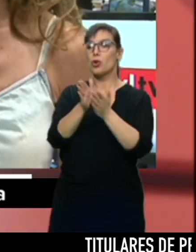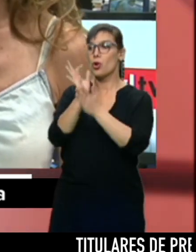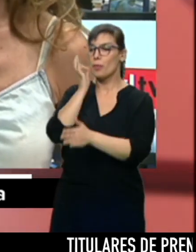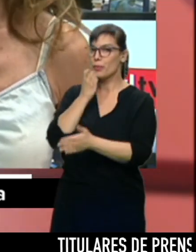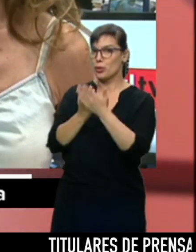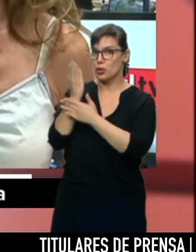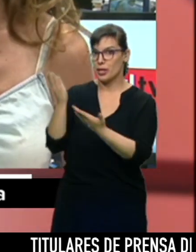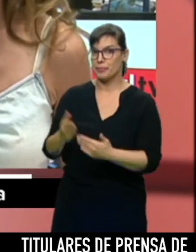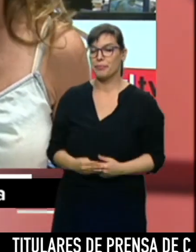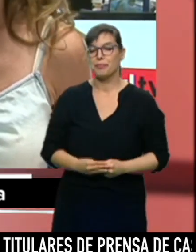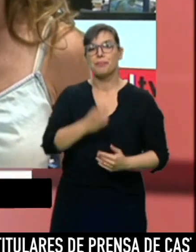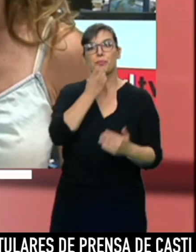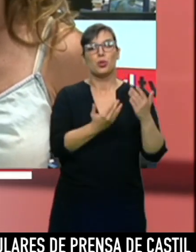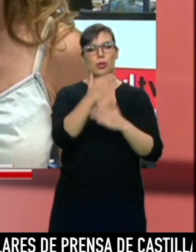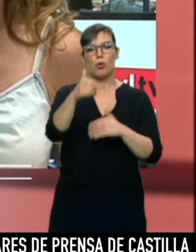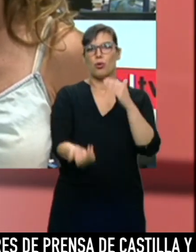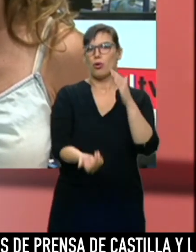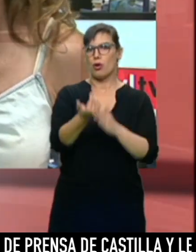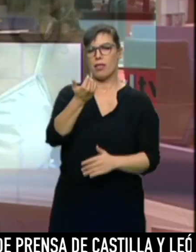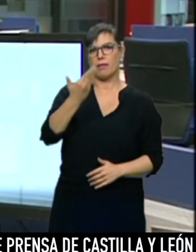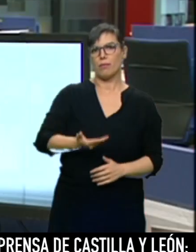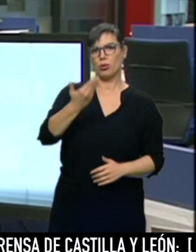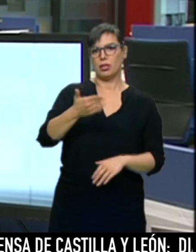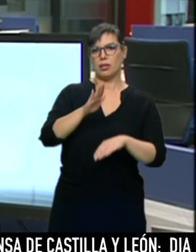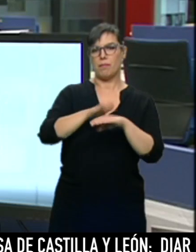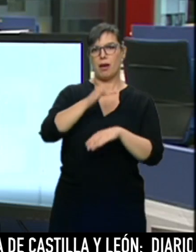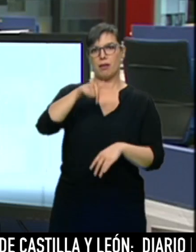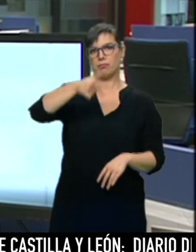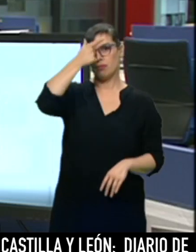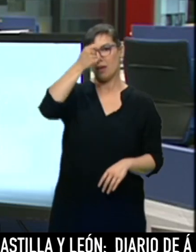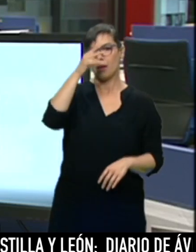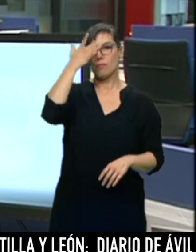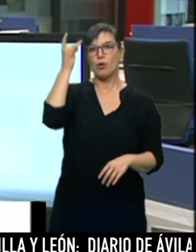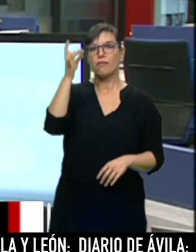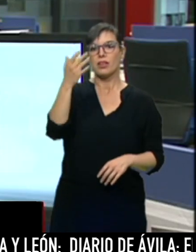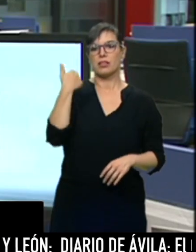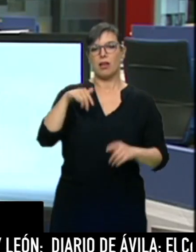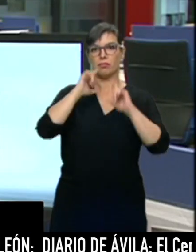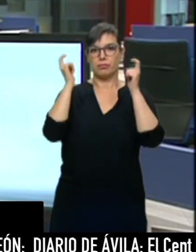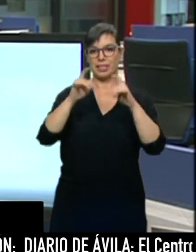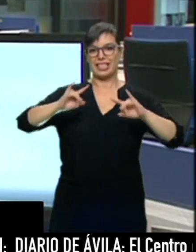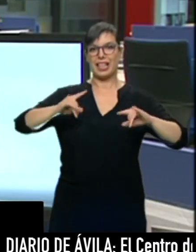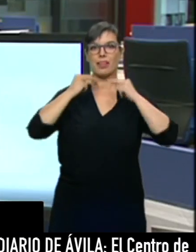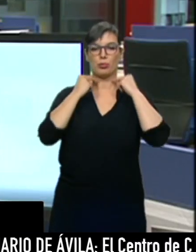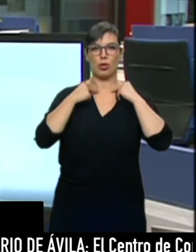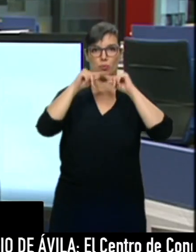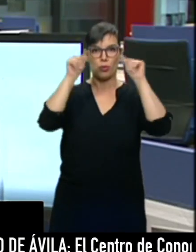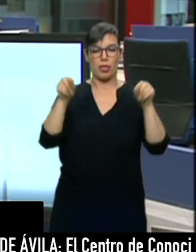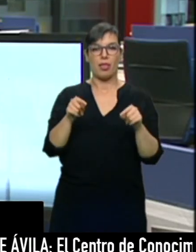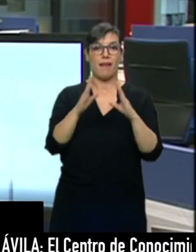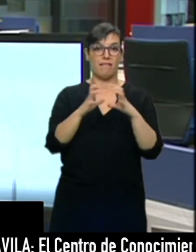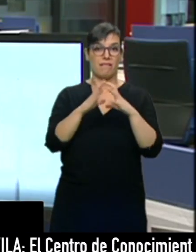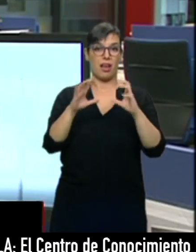Buenos días. Hoy es una jornada muy importante para Ávila porque por fin va a tener lugar en la sede de la Diputación Provincial el esperado